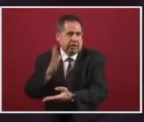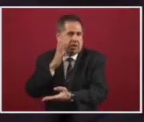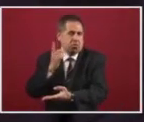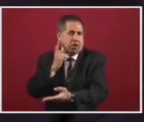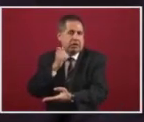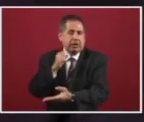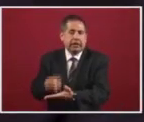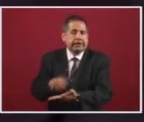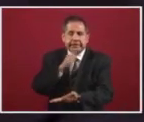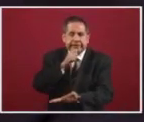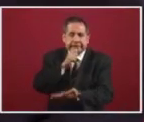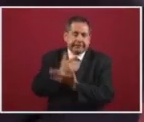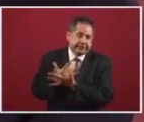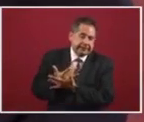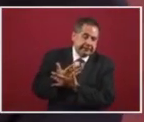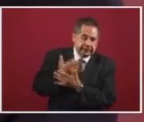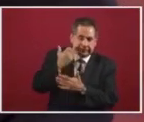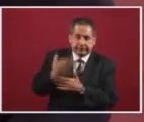el Congreso.